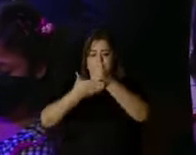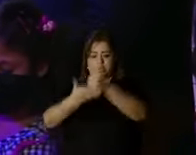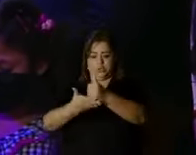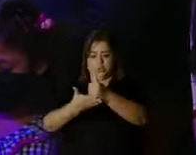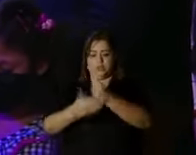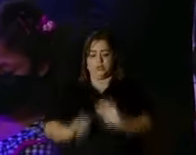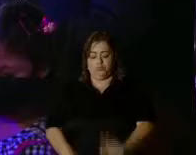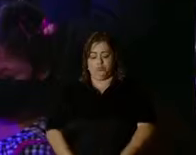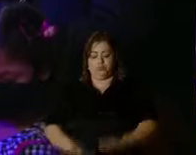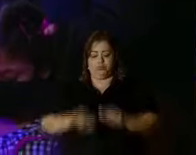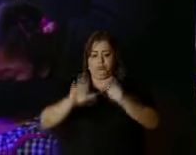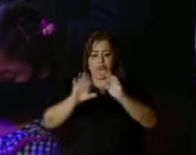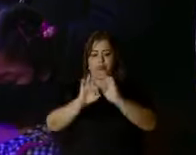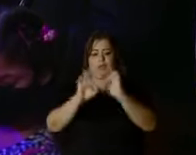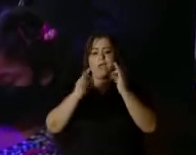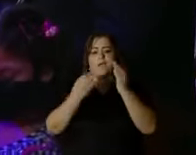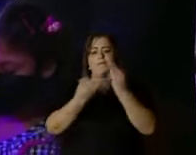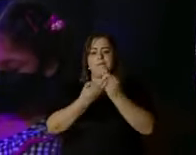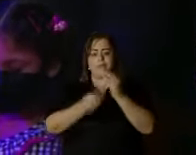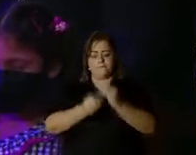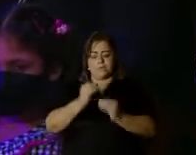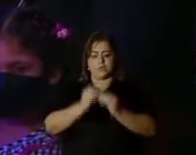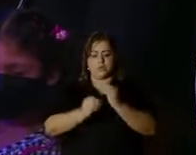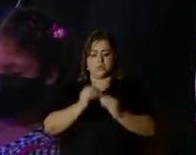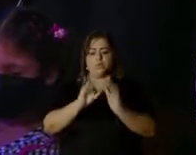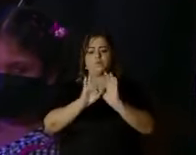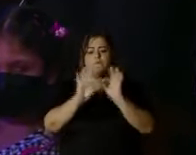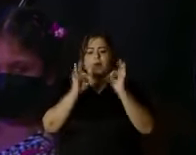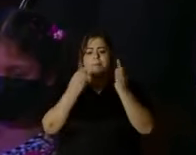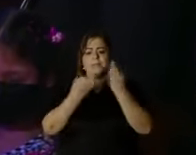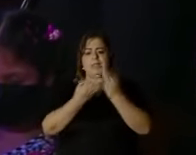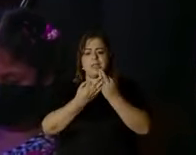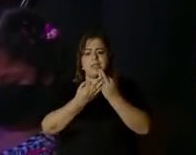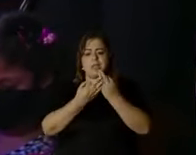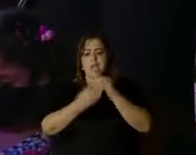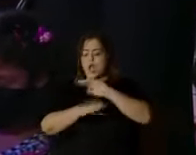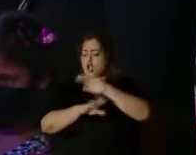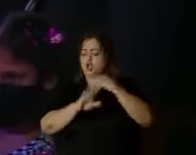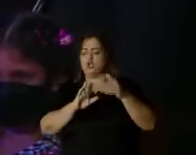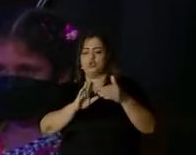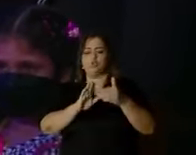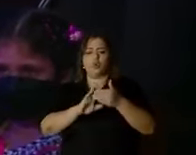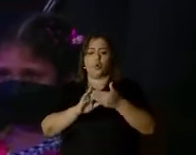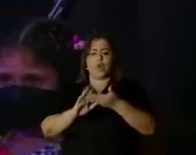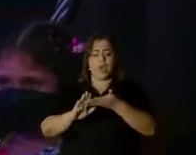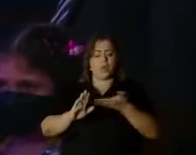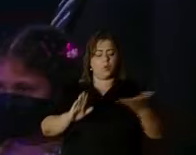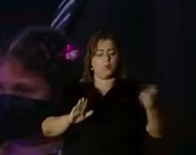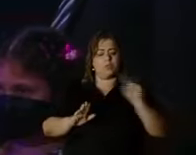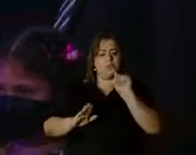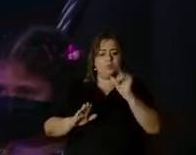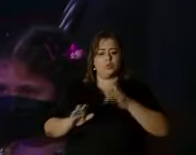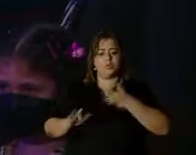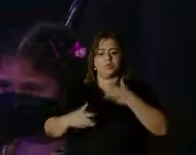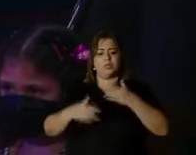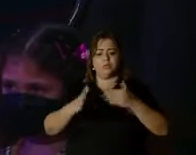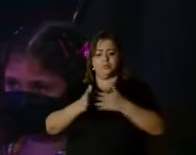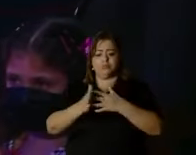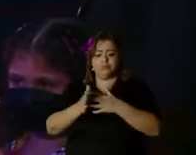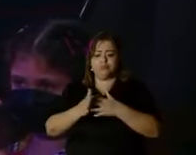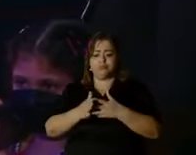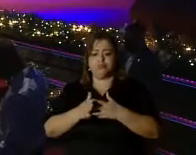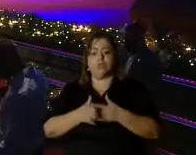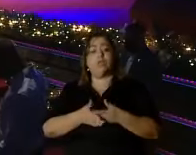a levantar tu hogar, a levantar tu familia, a levantar todas las áreas que tú has sentido debilidad. Él te hace fuerte en tu